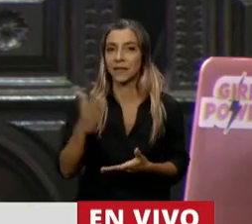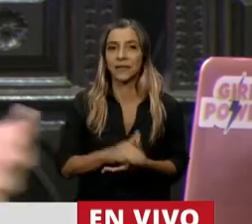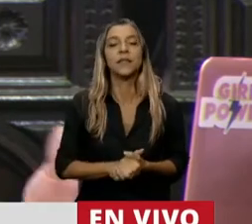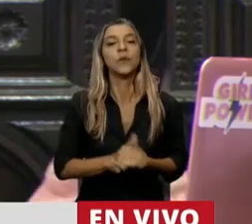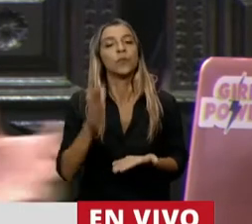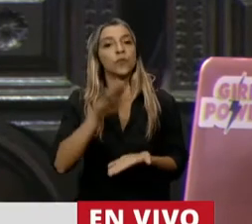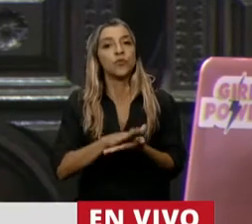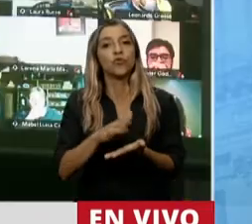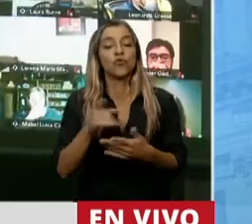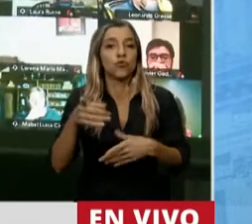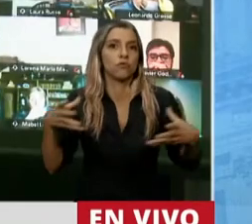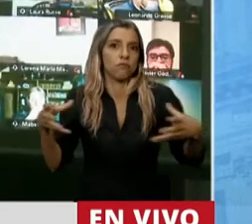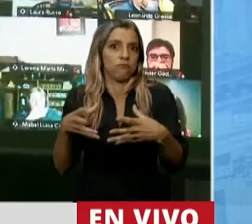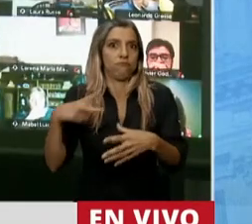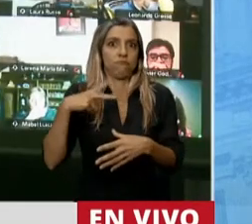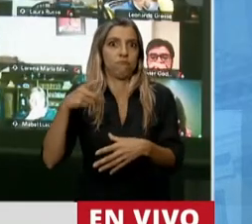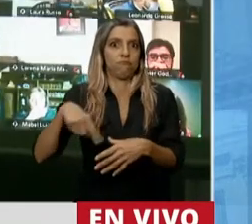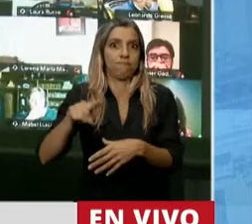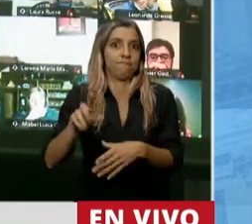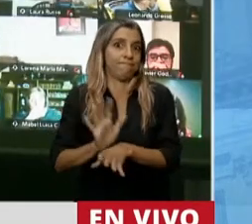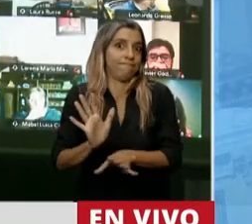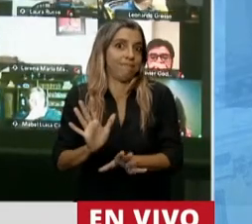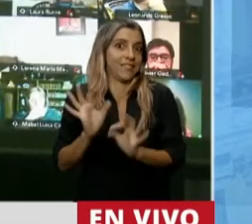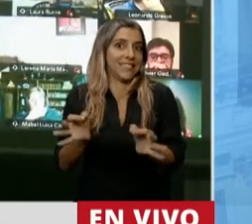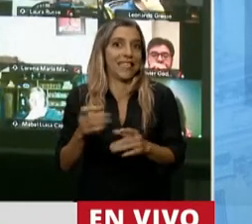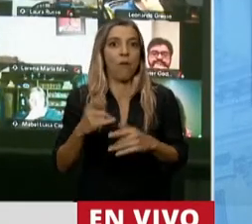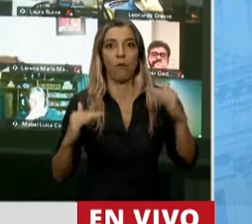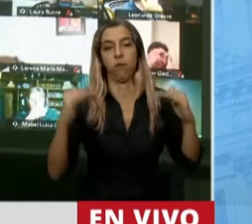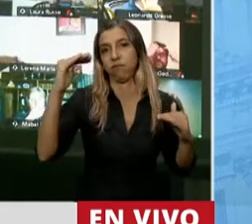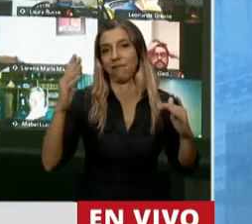de la riqueza, que son parte de este modelo económico, profundizan